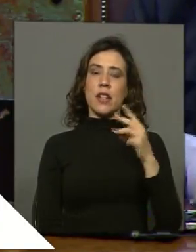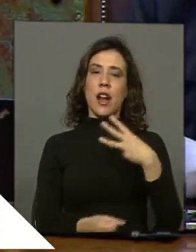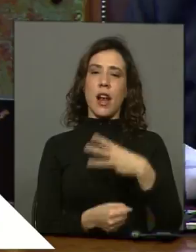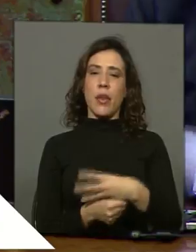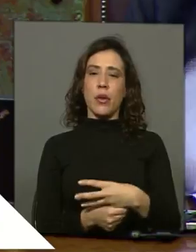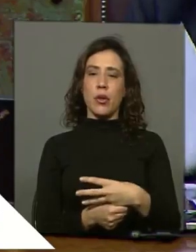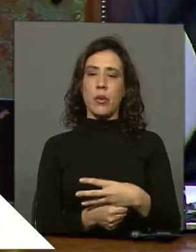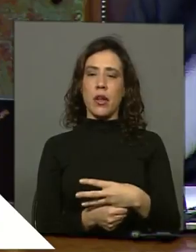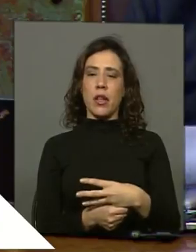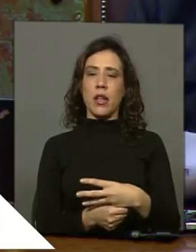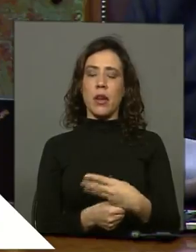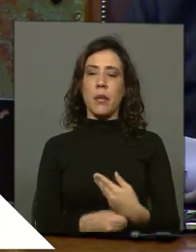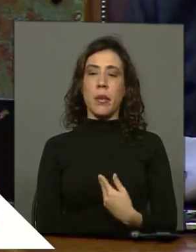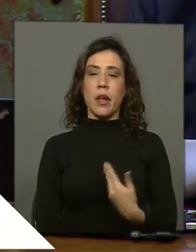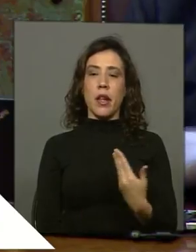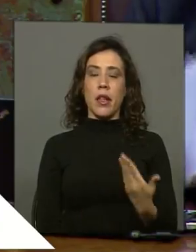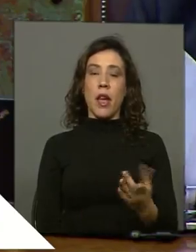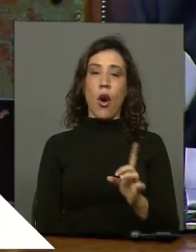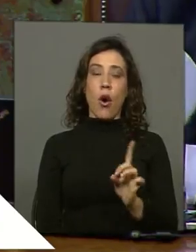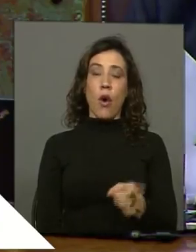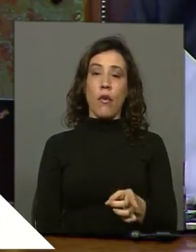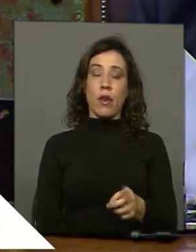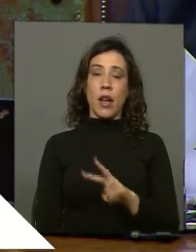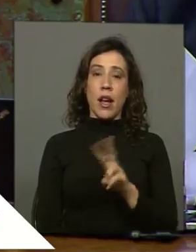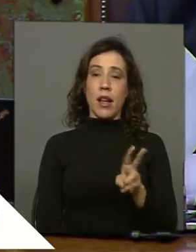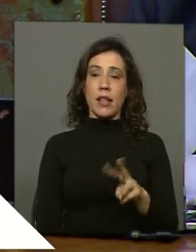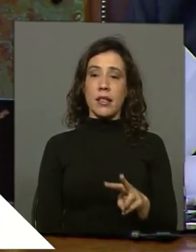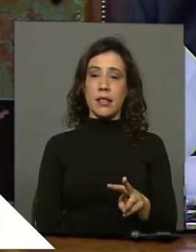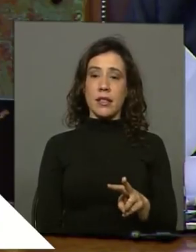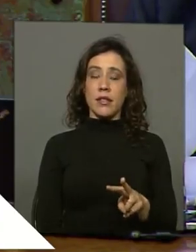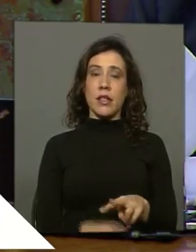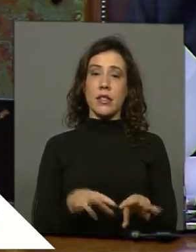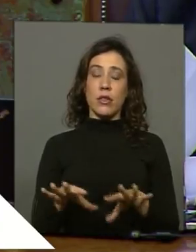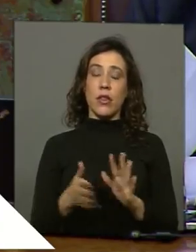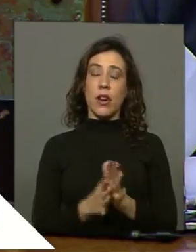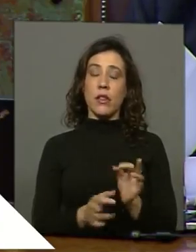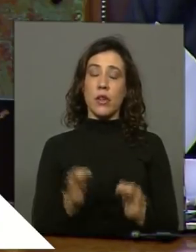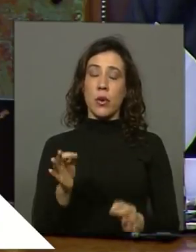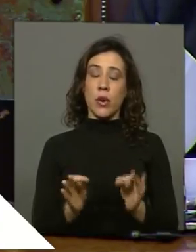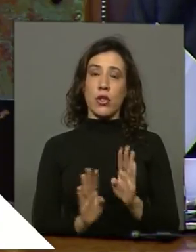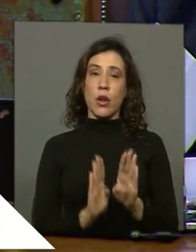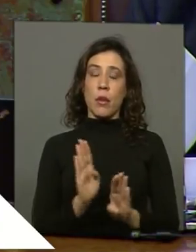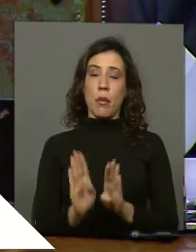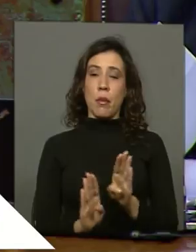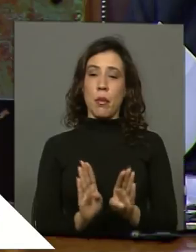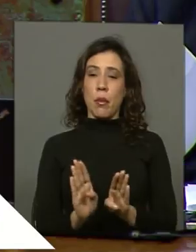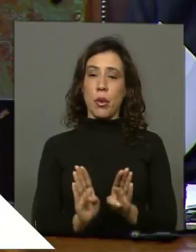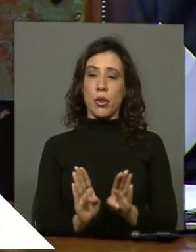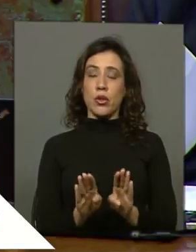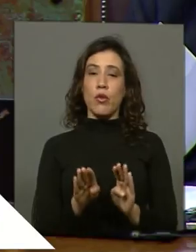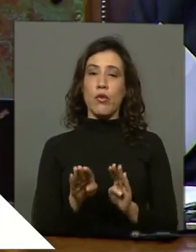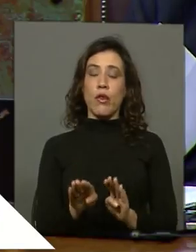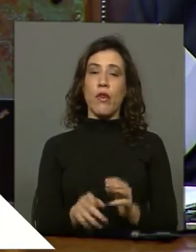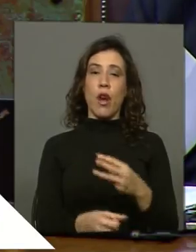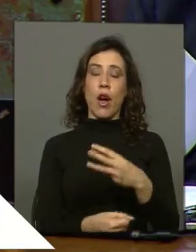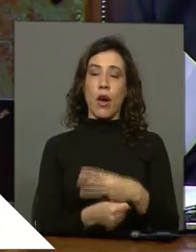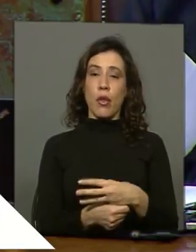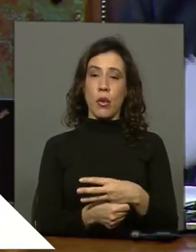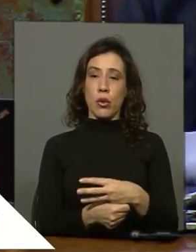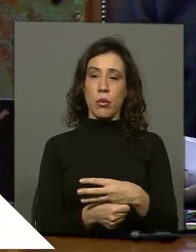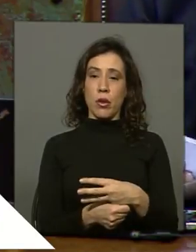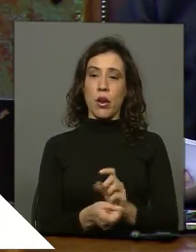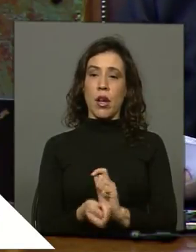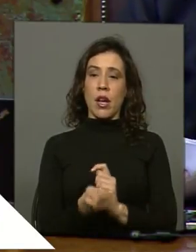adulto mayor en el sentido de otorgar y obligar a dicho servicio a ejercer las acciones judiciales de protección en favor de los adultos mayores